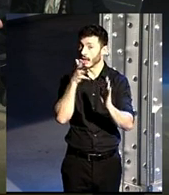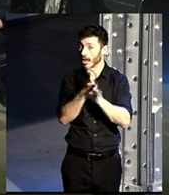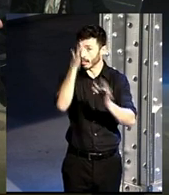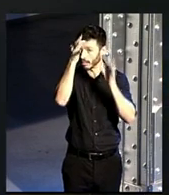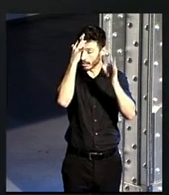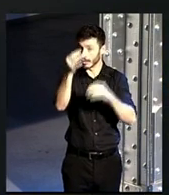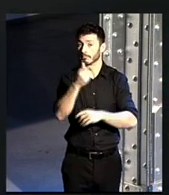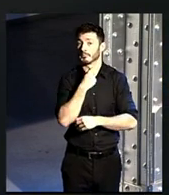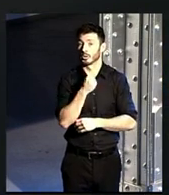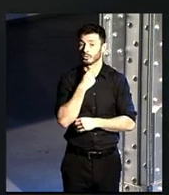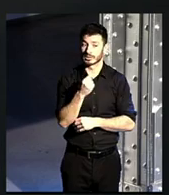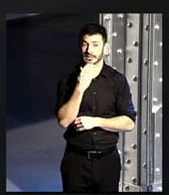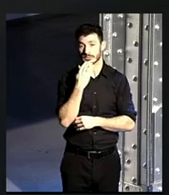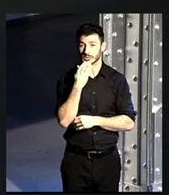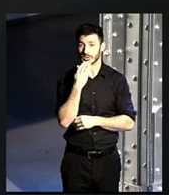como una novela.